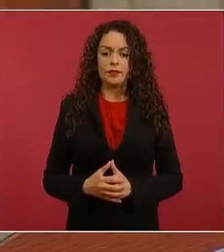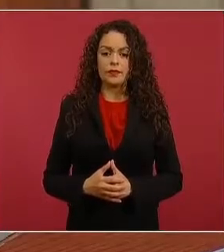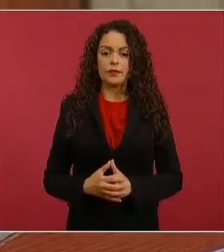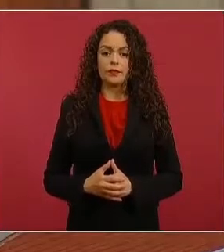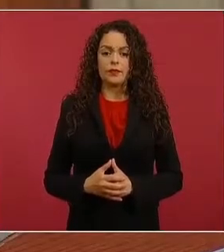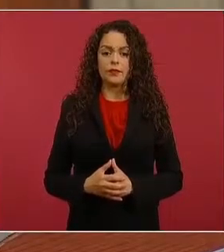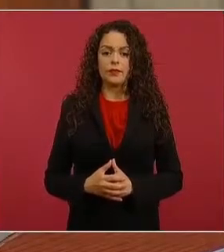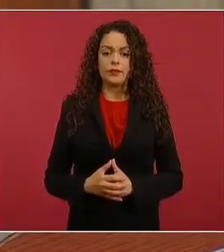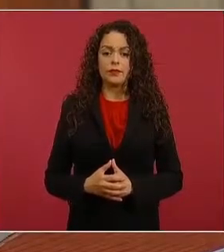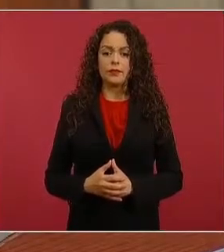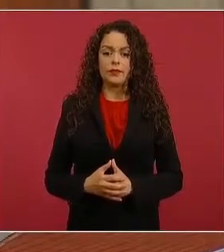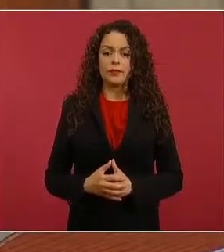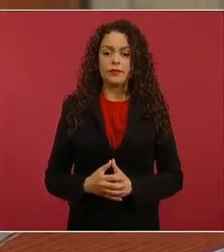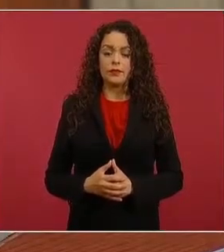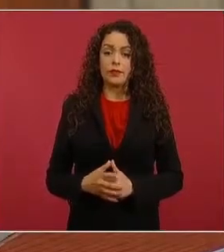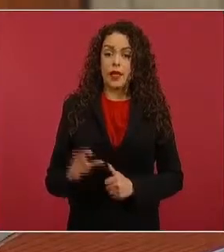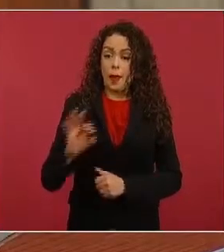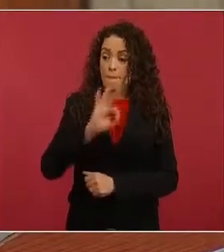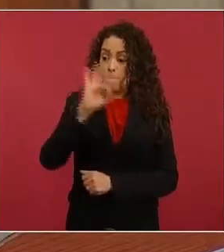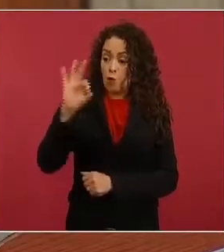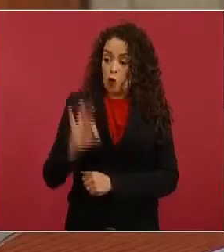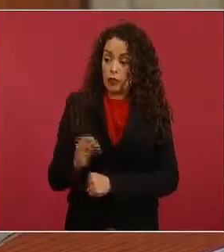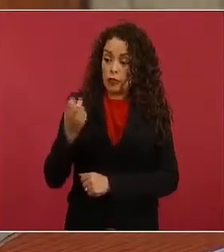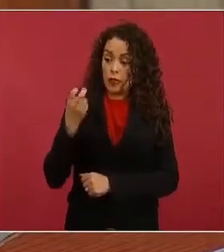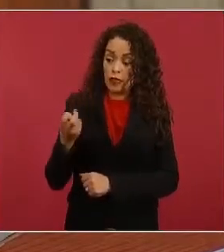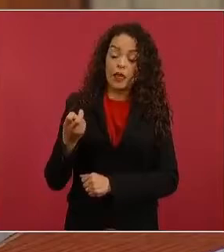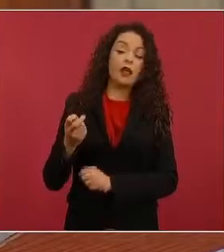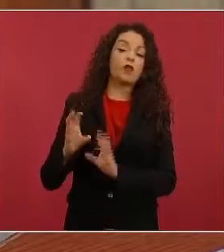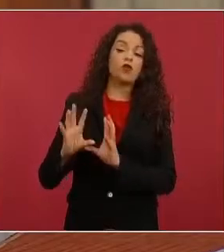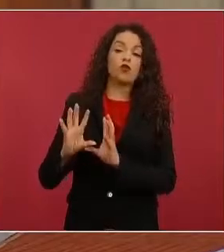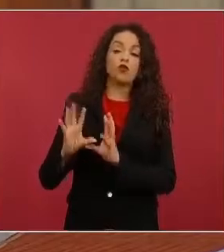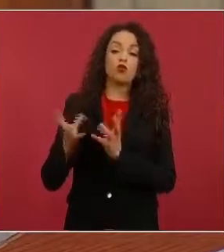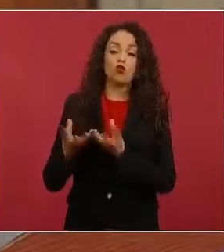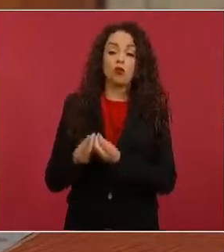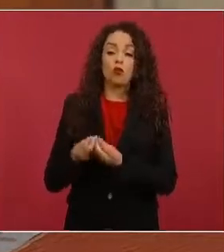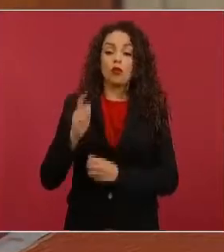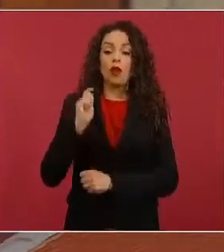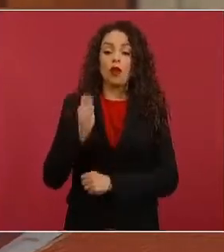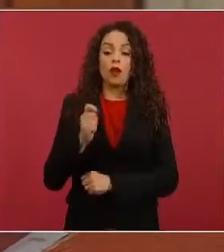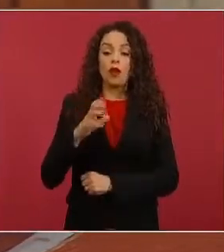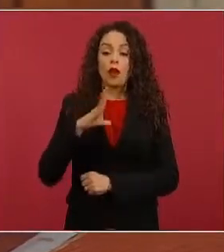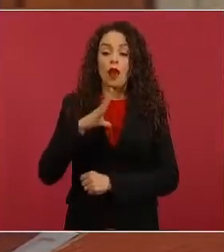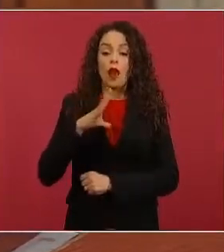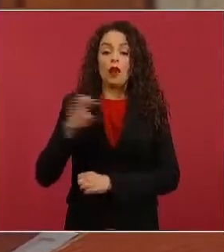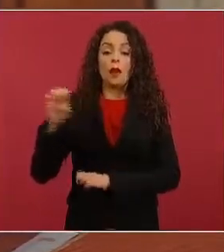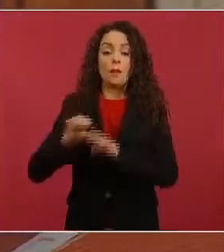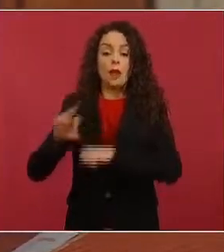Y en ese porcentaje se incorporará toda la inversión en generación de las empresas privadas, o sea,